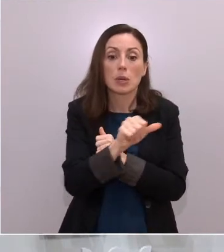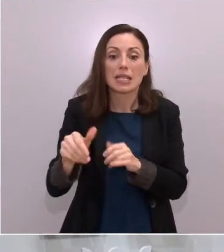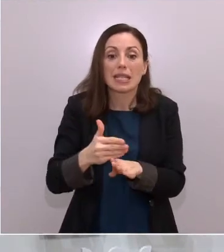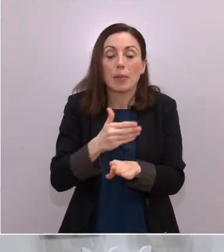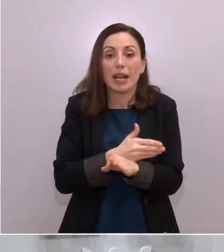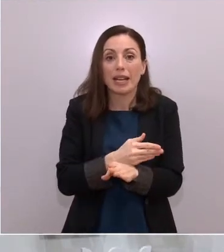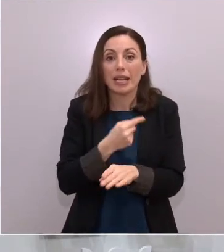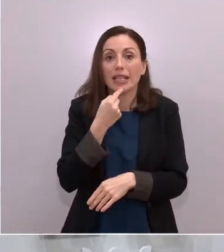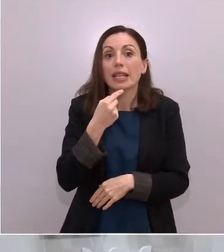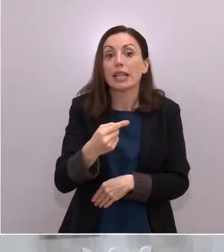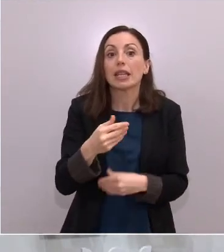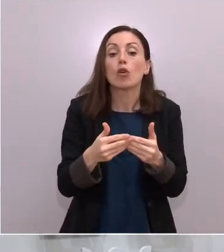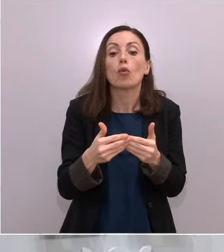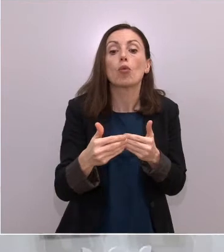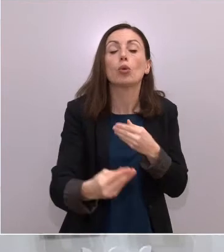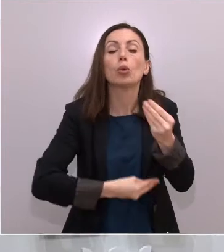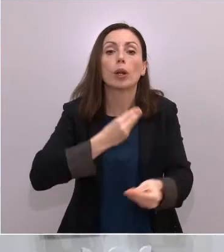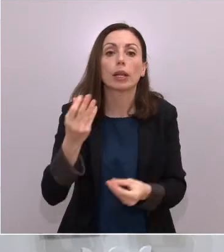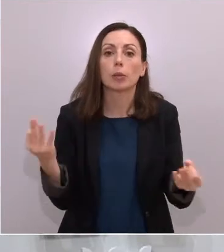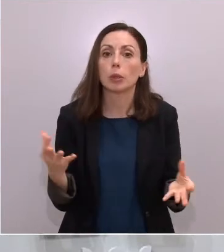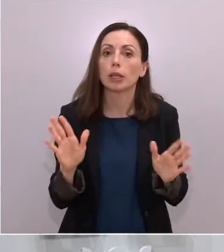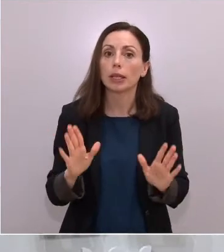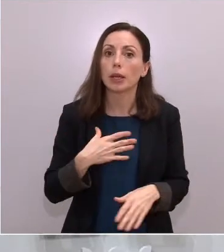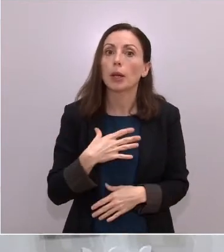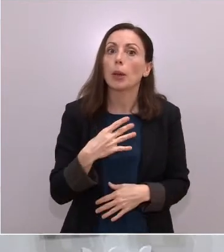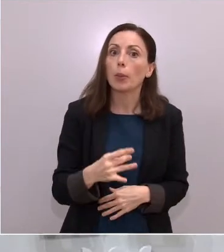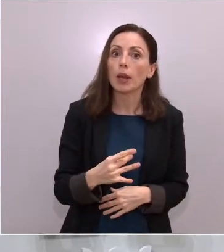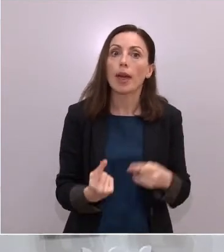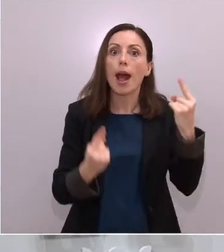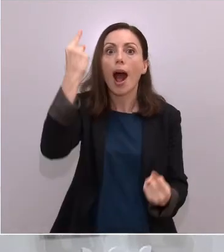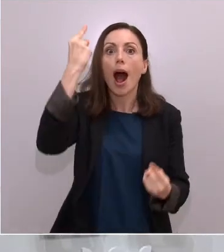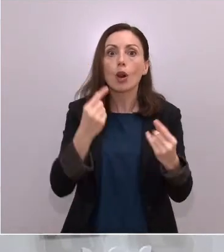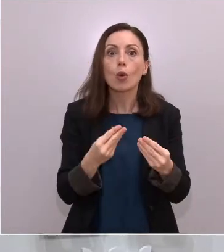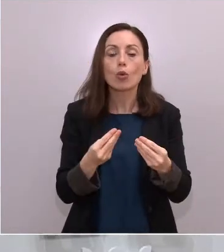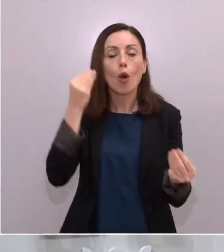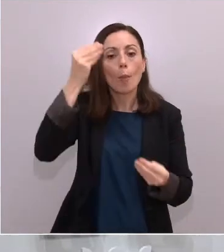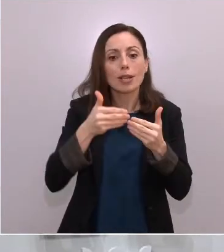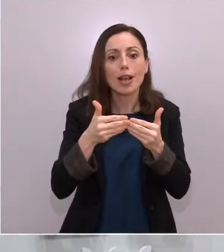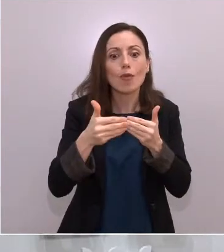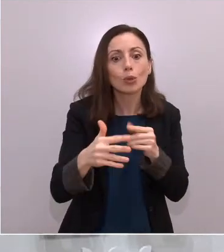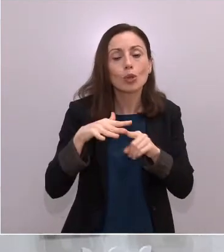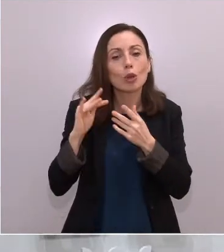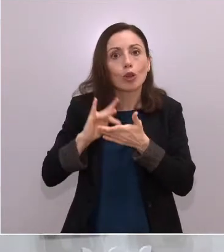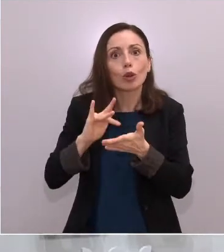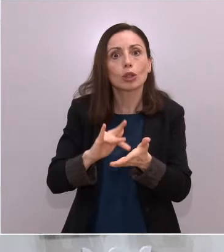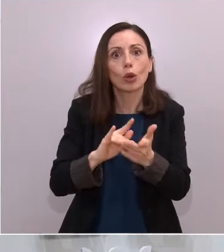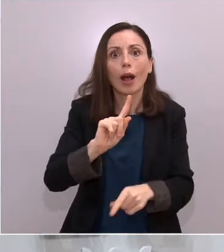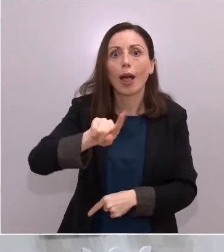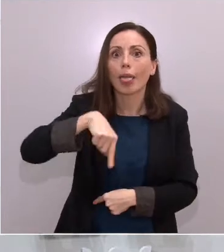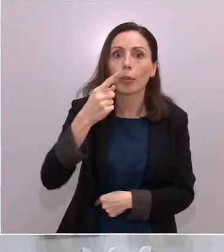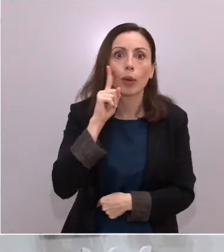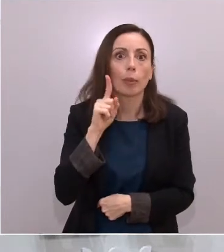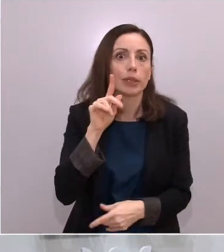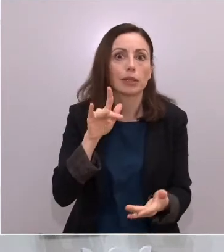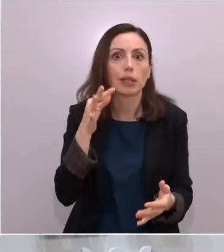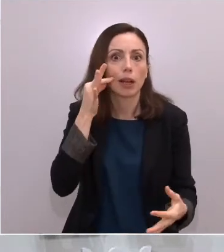de antelación lo que se va a hacer puede generar falsas expectativas que lleve a muchas personas a la frustración. Por tanto, creo que hay que ir